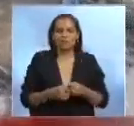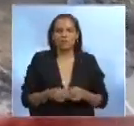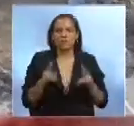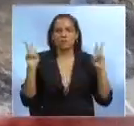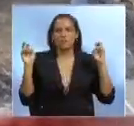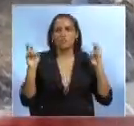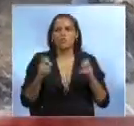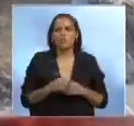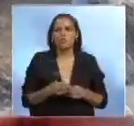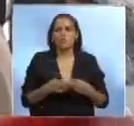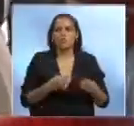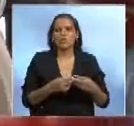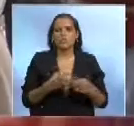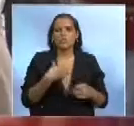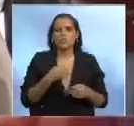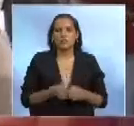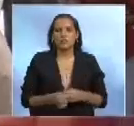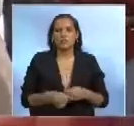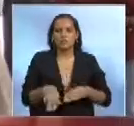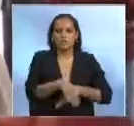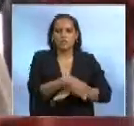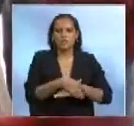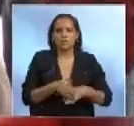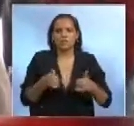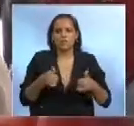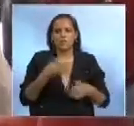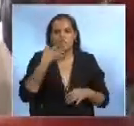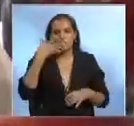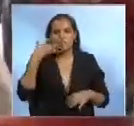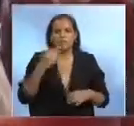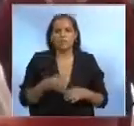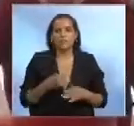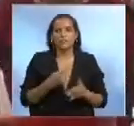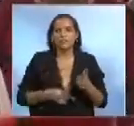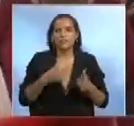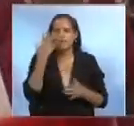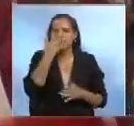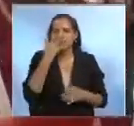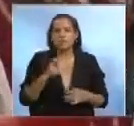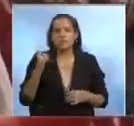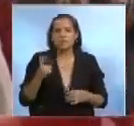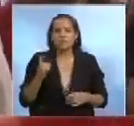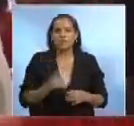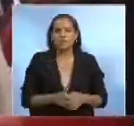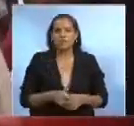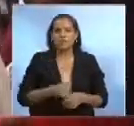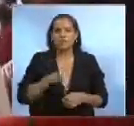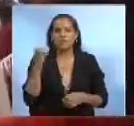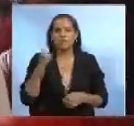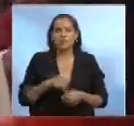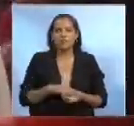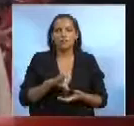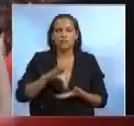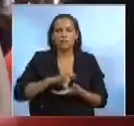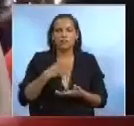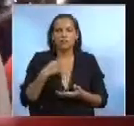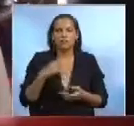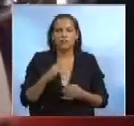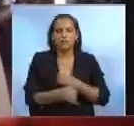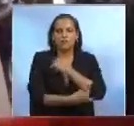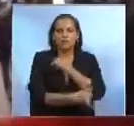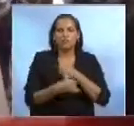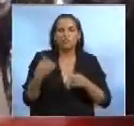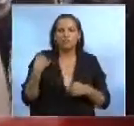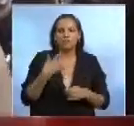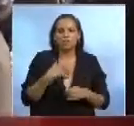temas de obras. Estamos construyendo vías de la más alta calidad que Esmeraldas merecía y que probablemente ninguna otra capital en el país cuente